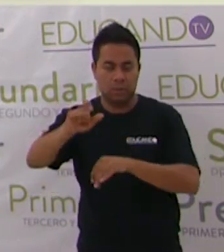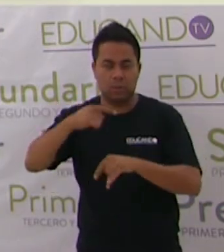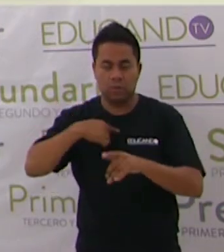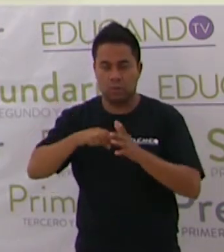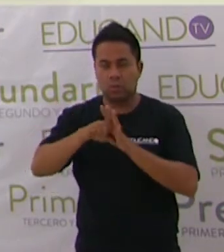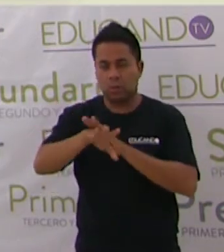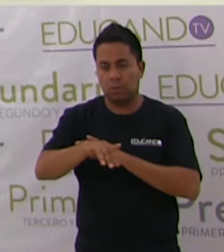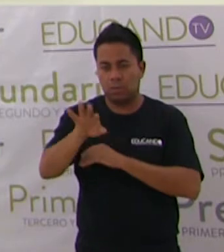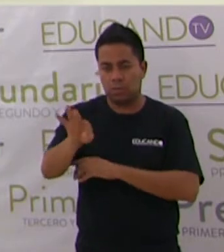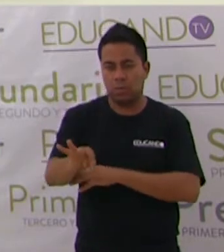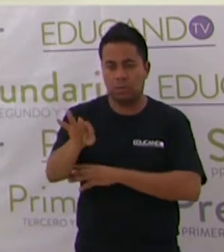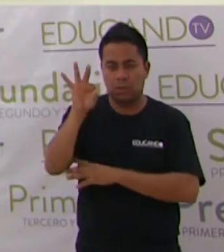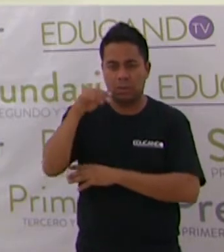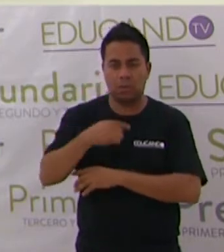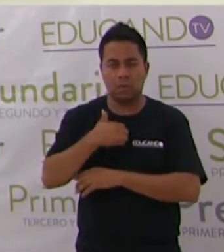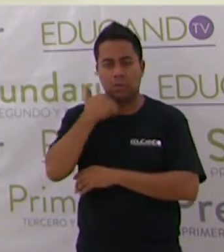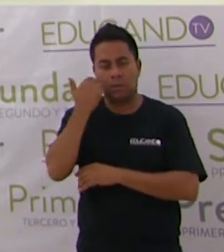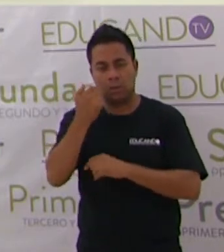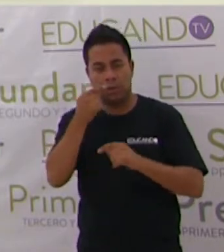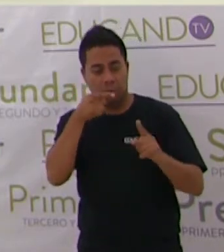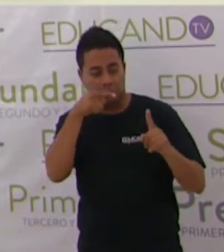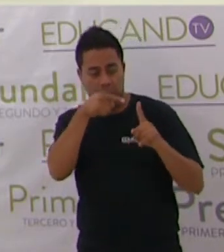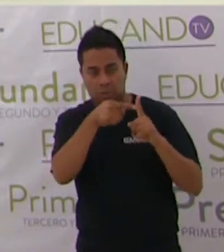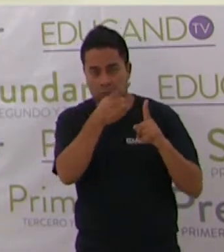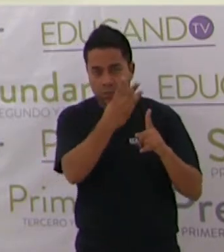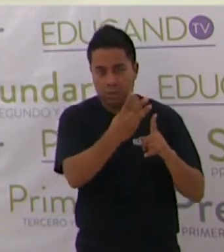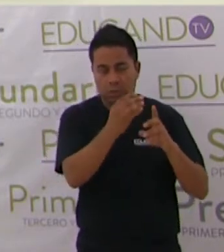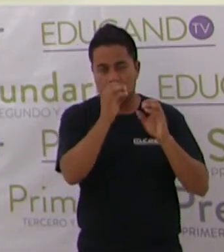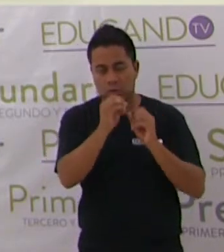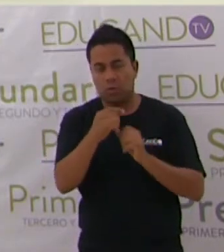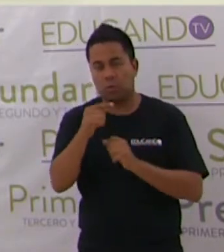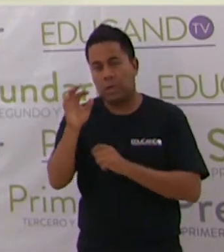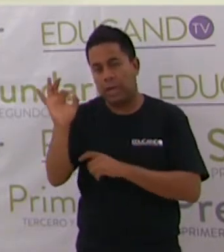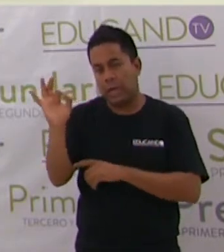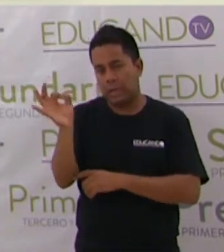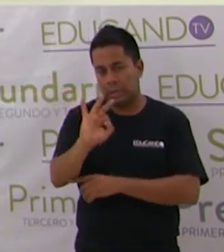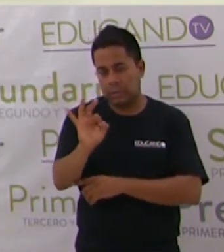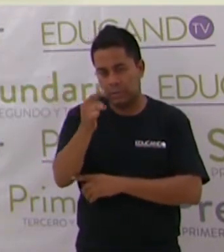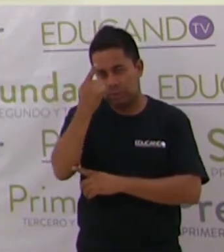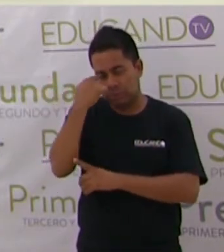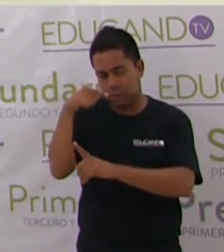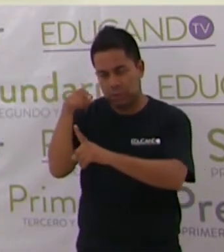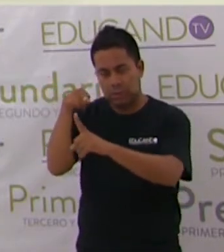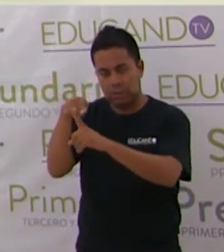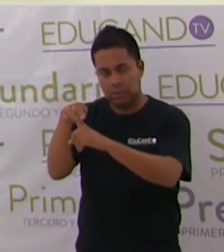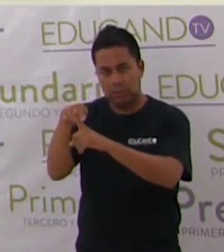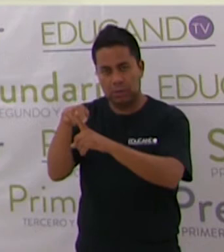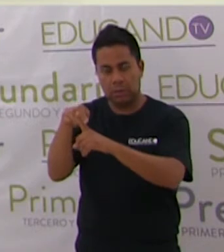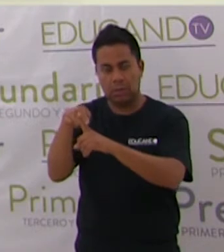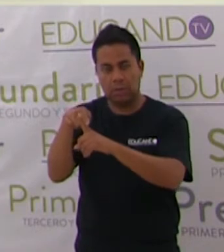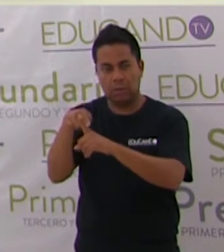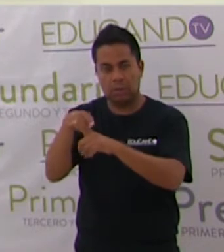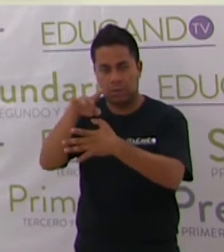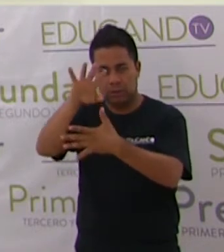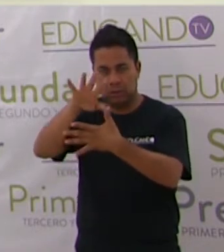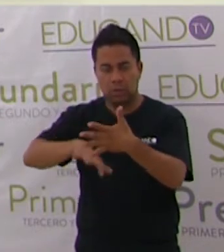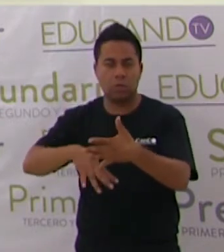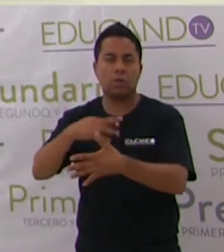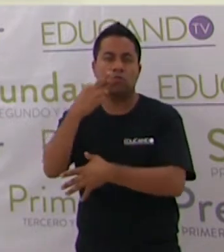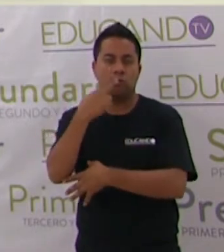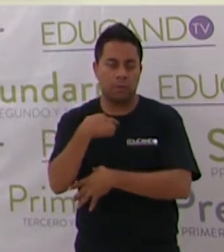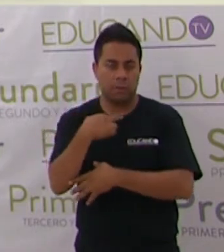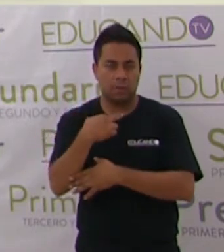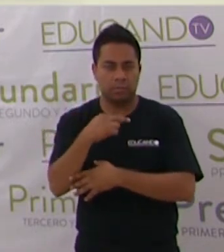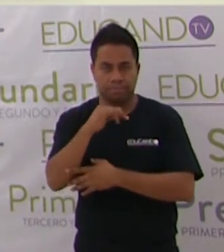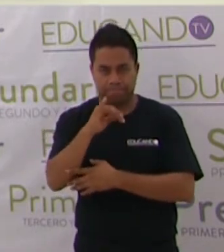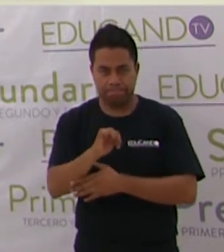elija, yo quiera que caiga 3 o la probabilidad de que caiga en las rayas rojas.